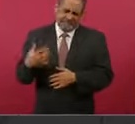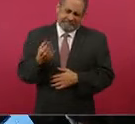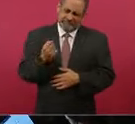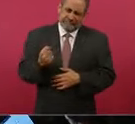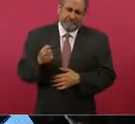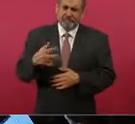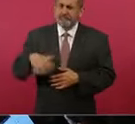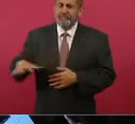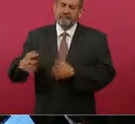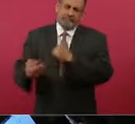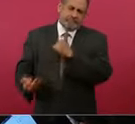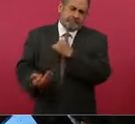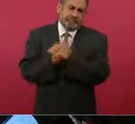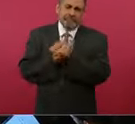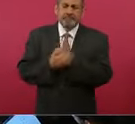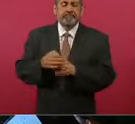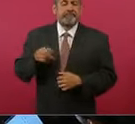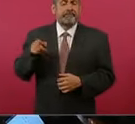Y